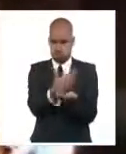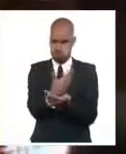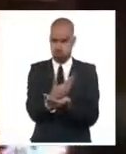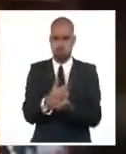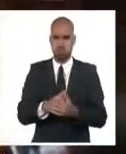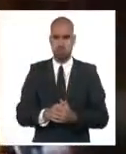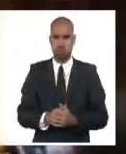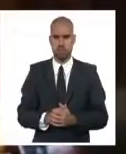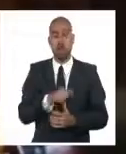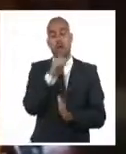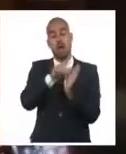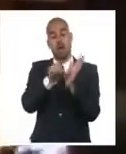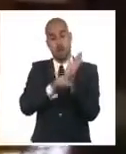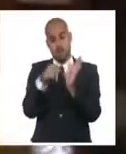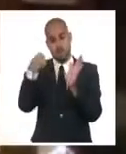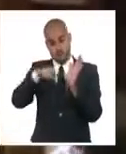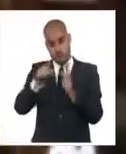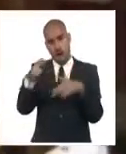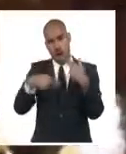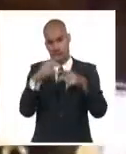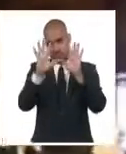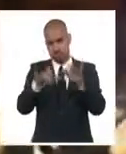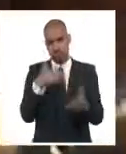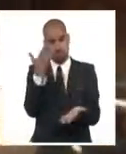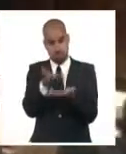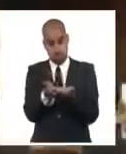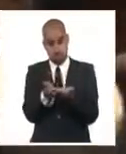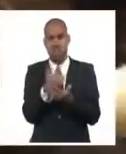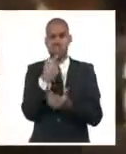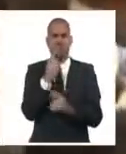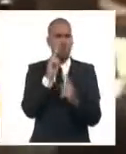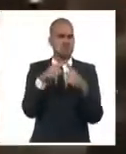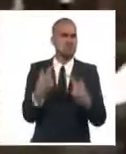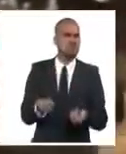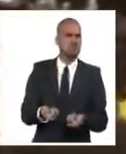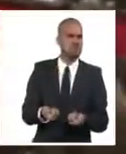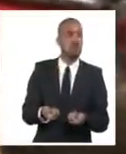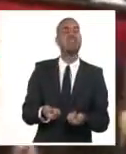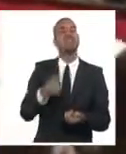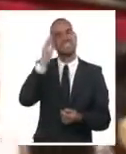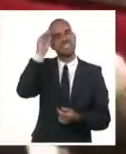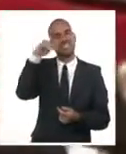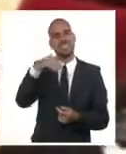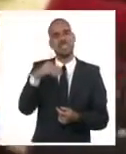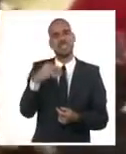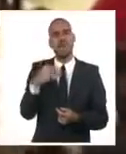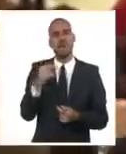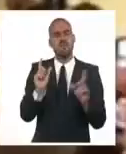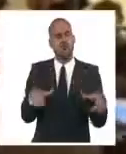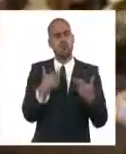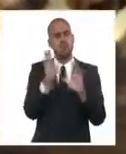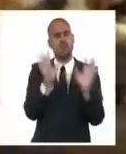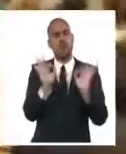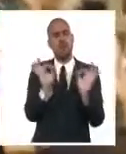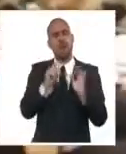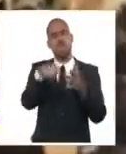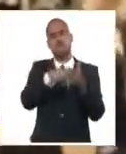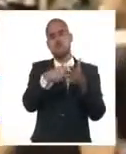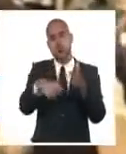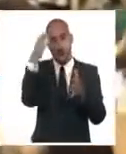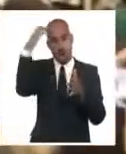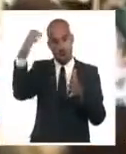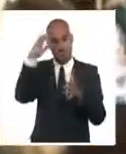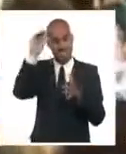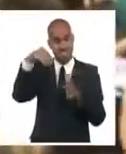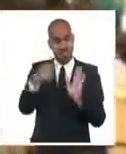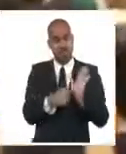Pedro Granja, encargado de hacer la solicitud, detalló que el motivo de la petición es el presunto incumplimiento del plan de gobierno presentado en los